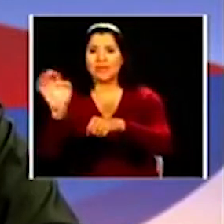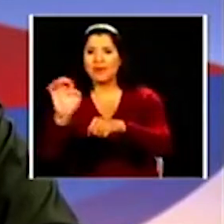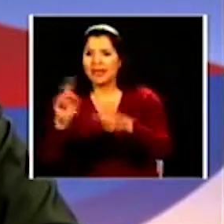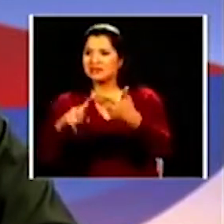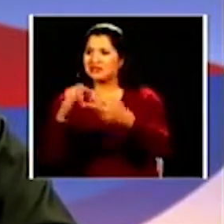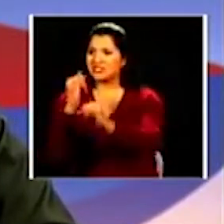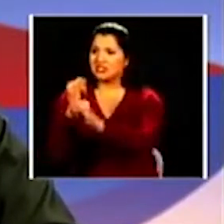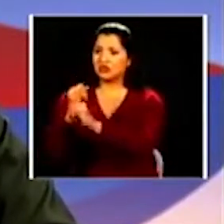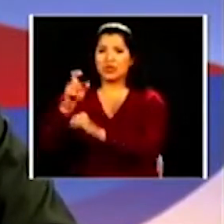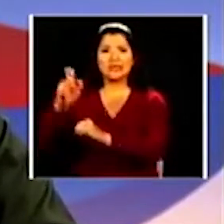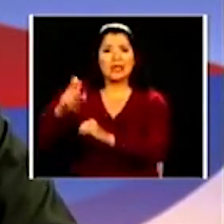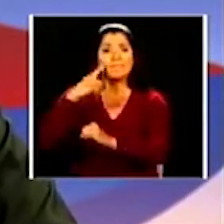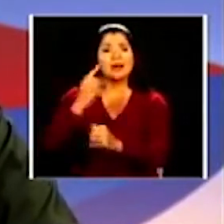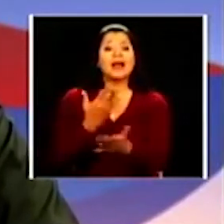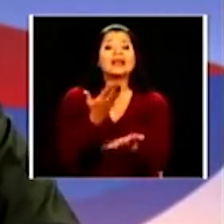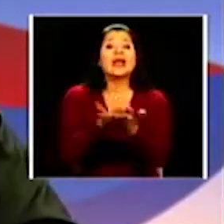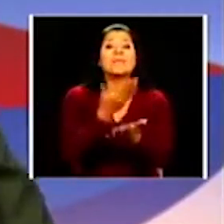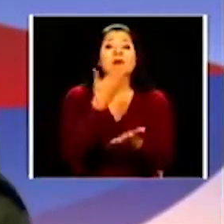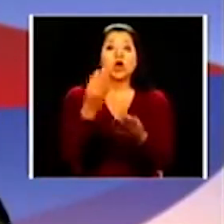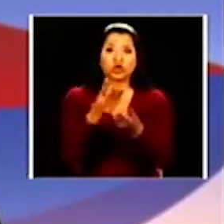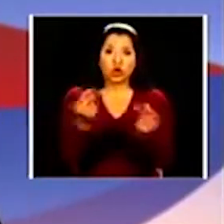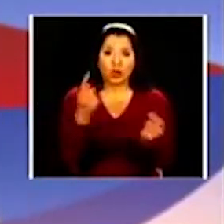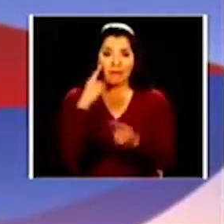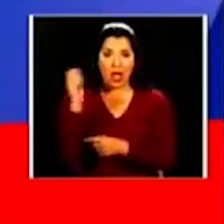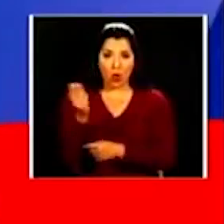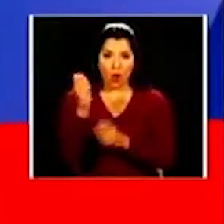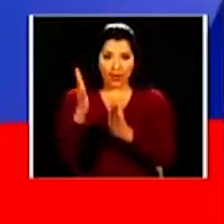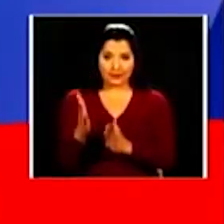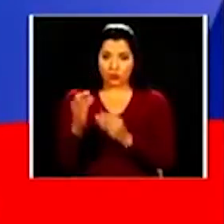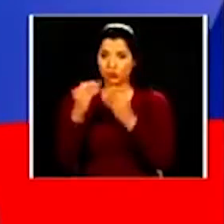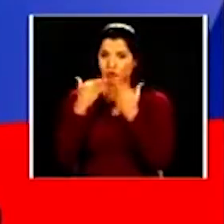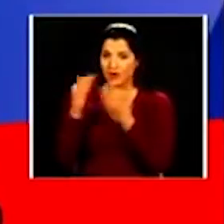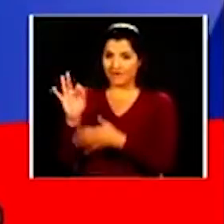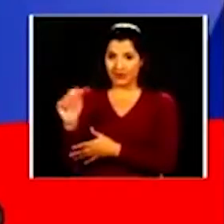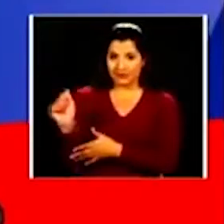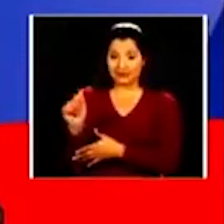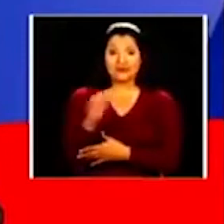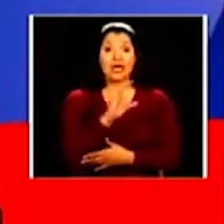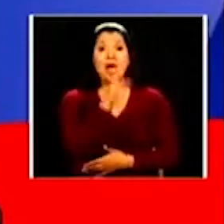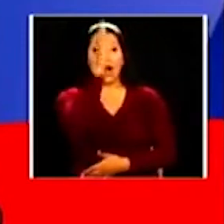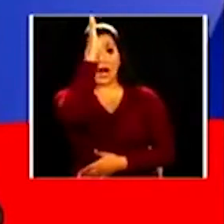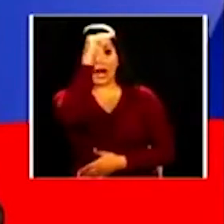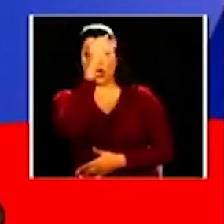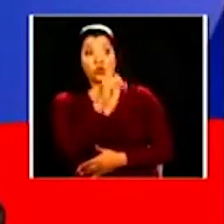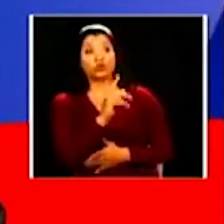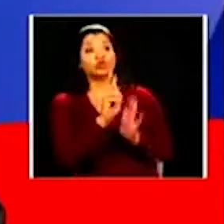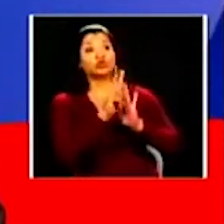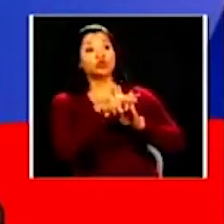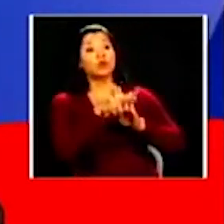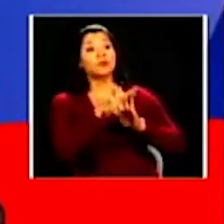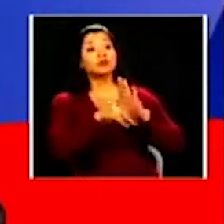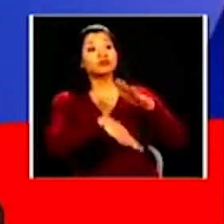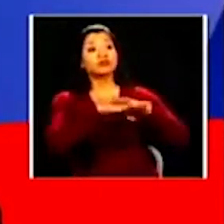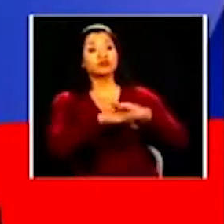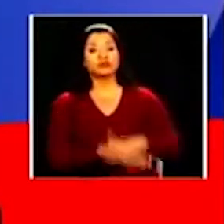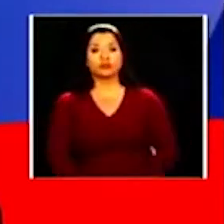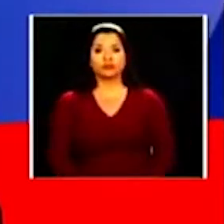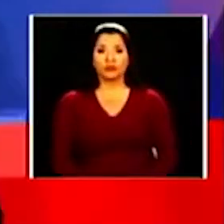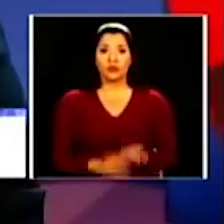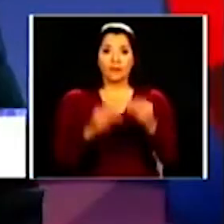mejores soluciones en este tema a los guanacastecos. Muchas gracias, don Fabricio. Don Carlos, su turno, hasta un máximo de 2 minutos.